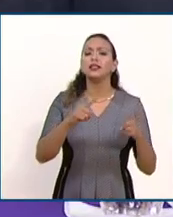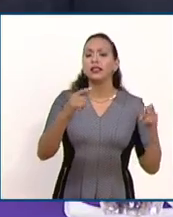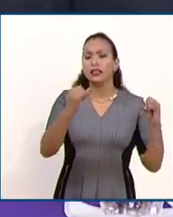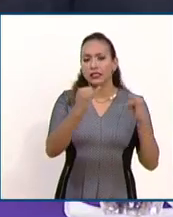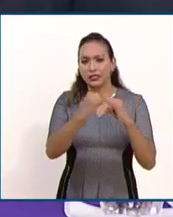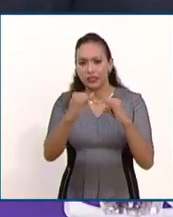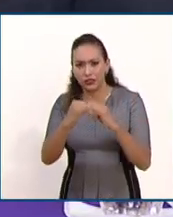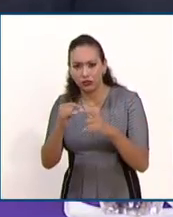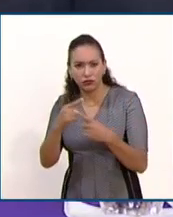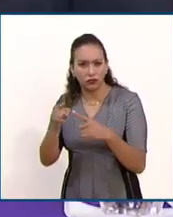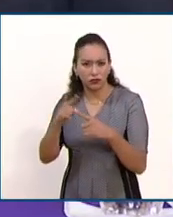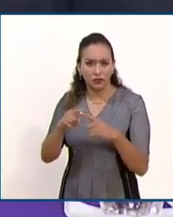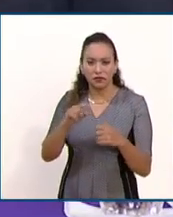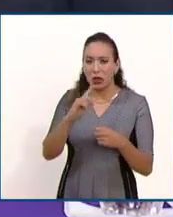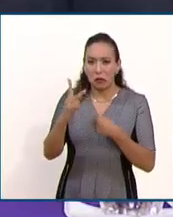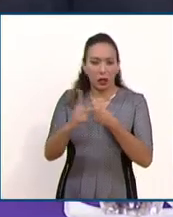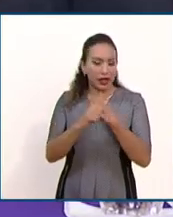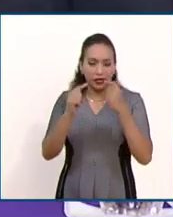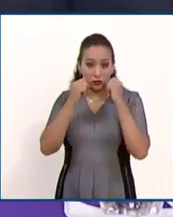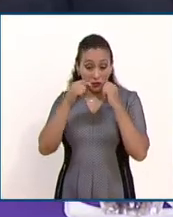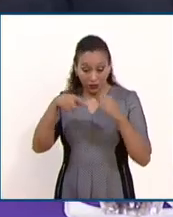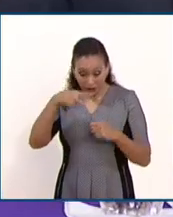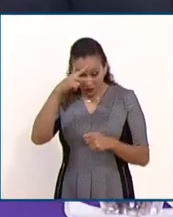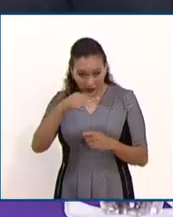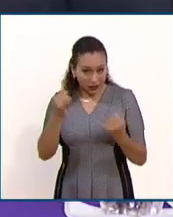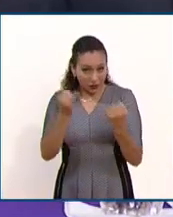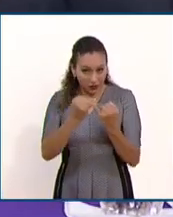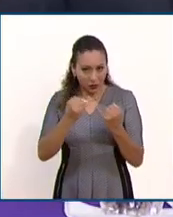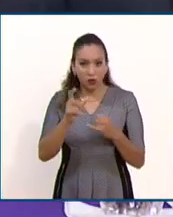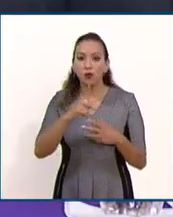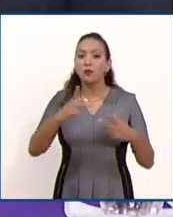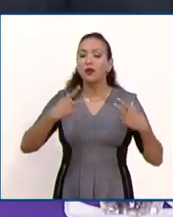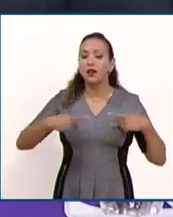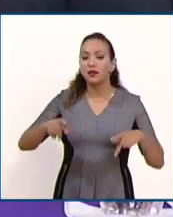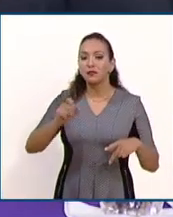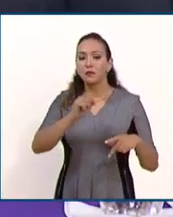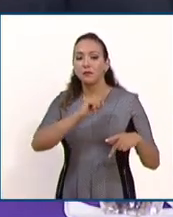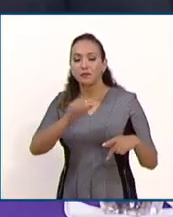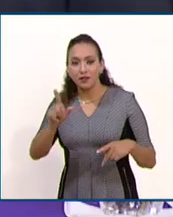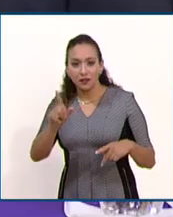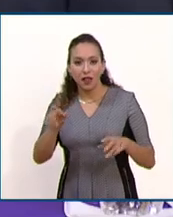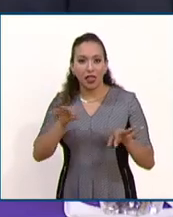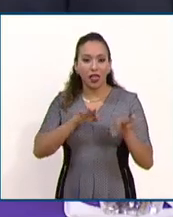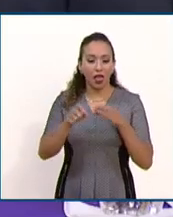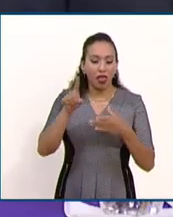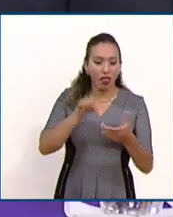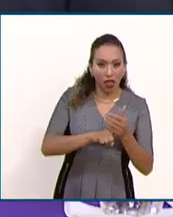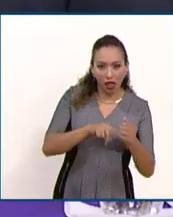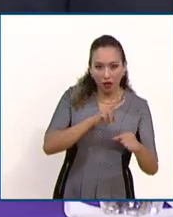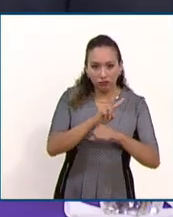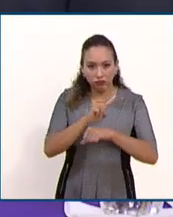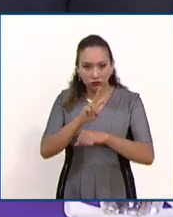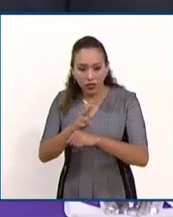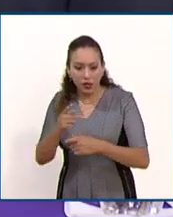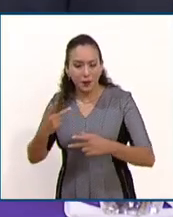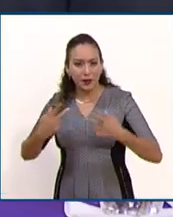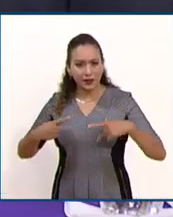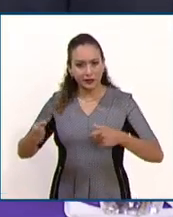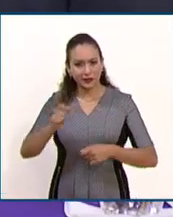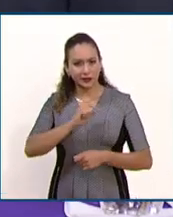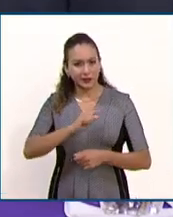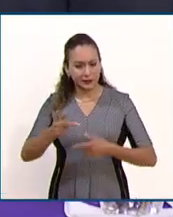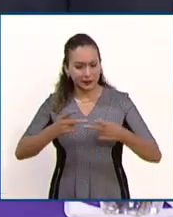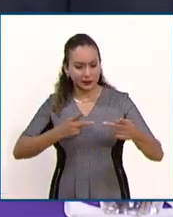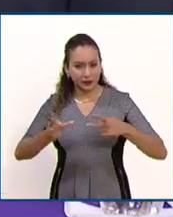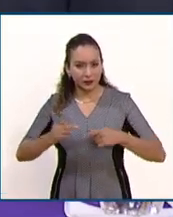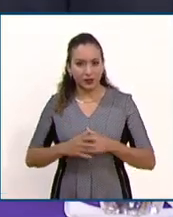país, incluso del nuestro, la especialización y la profesionalización del personal dedicado